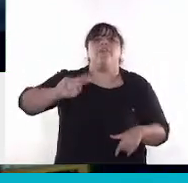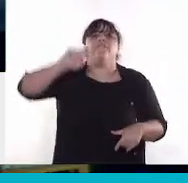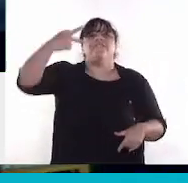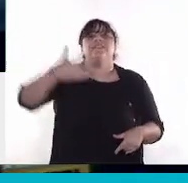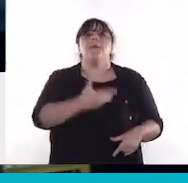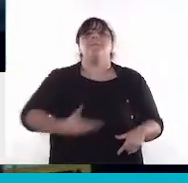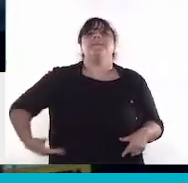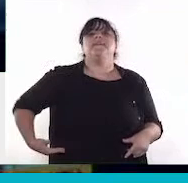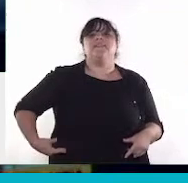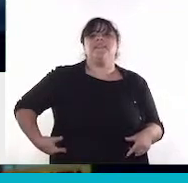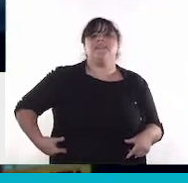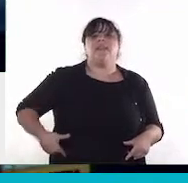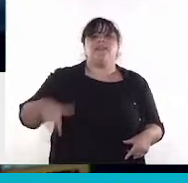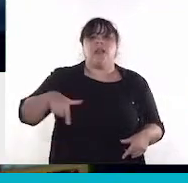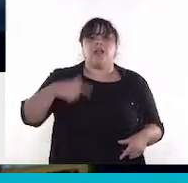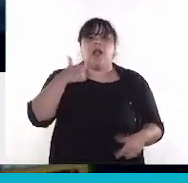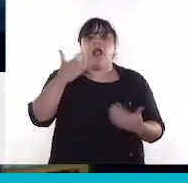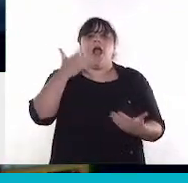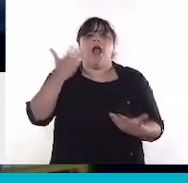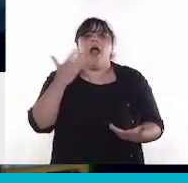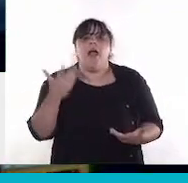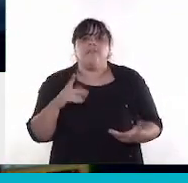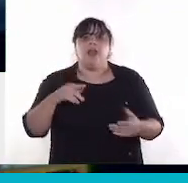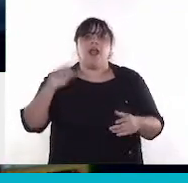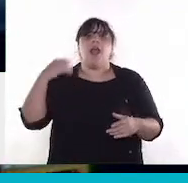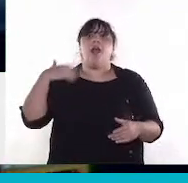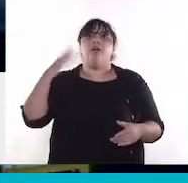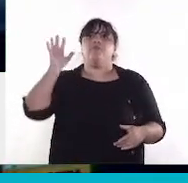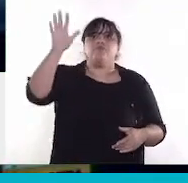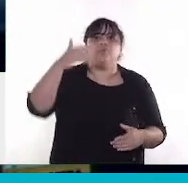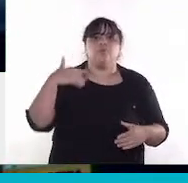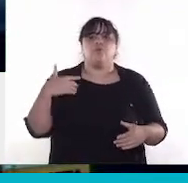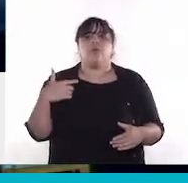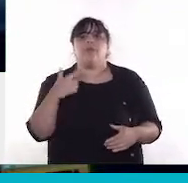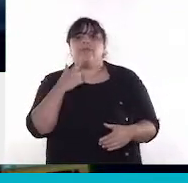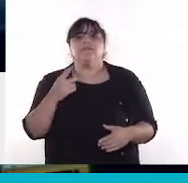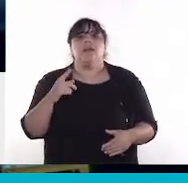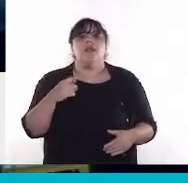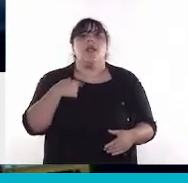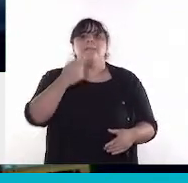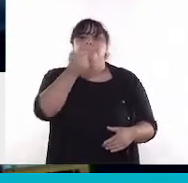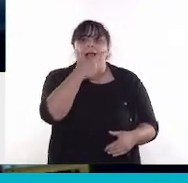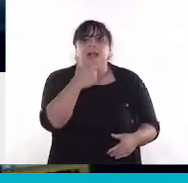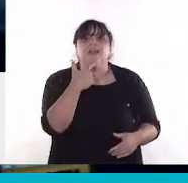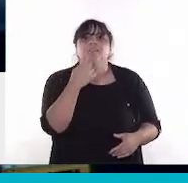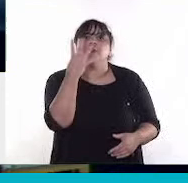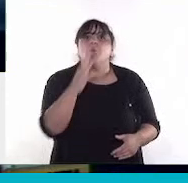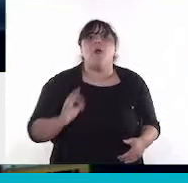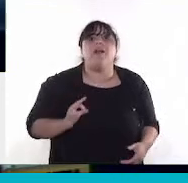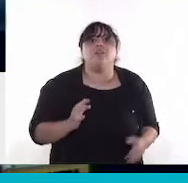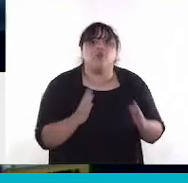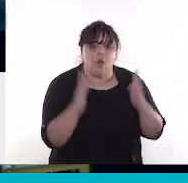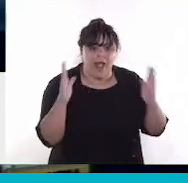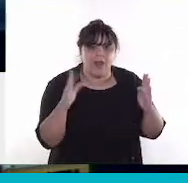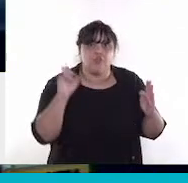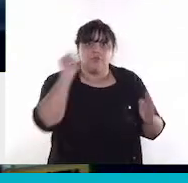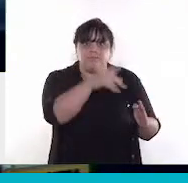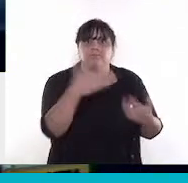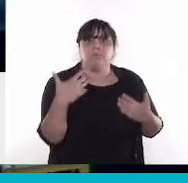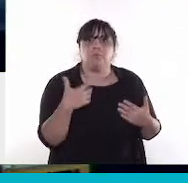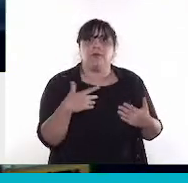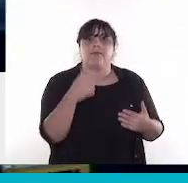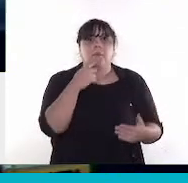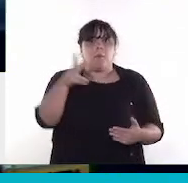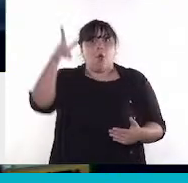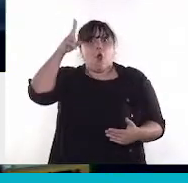argentinos que quedará para la historia y que permitió que el gobierno de Mauricio Macri dure 4 años. porque la verdad que con 8 años